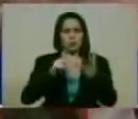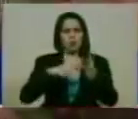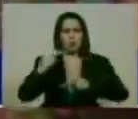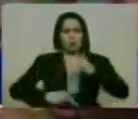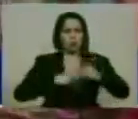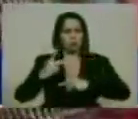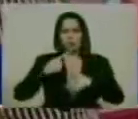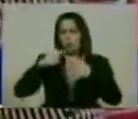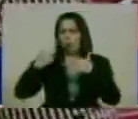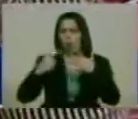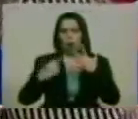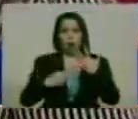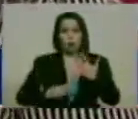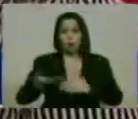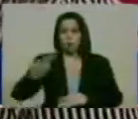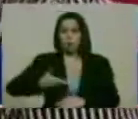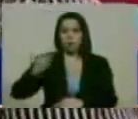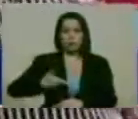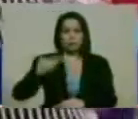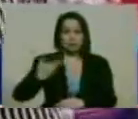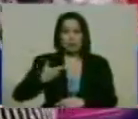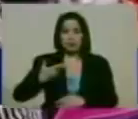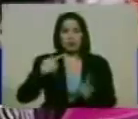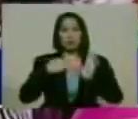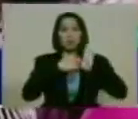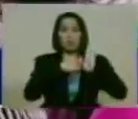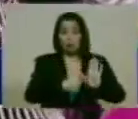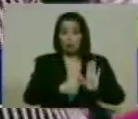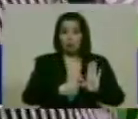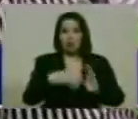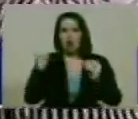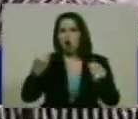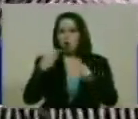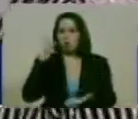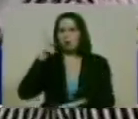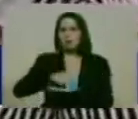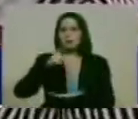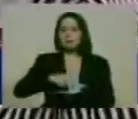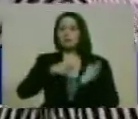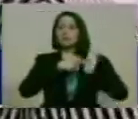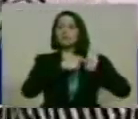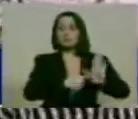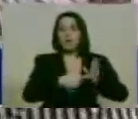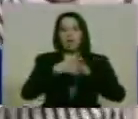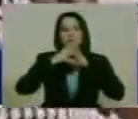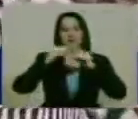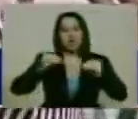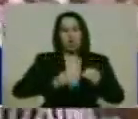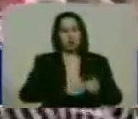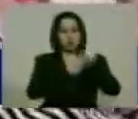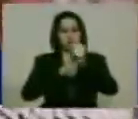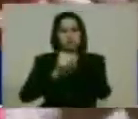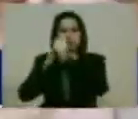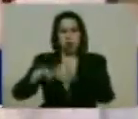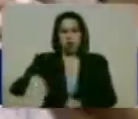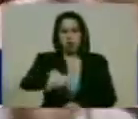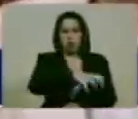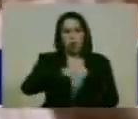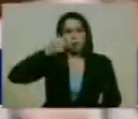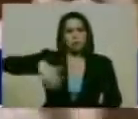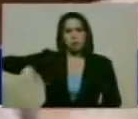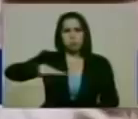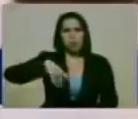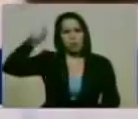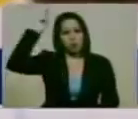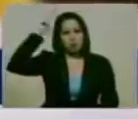otros importantes ámbitos, como una muestra de la participación protagónica de todos los sectores en la República